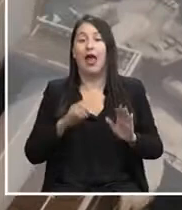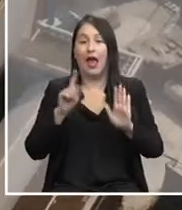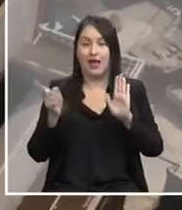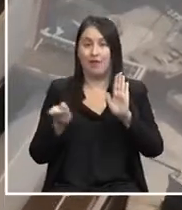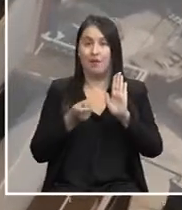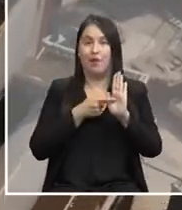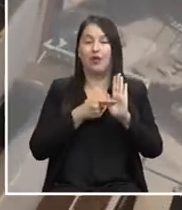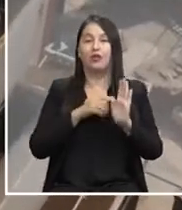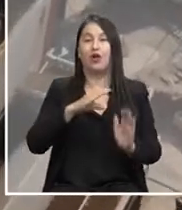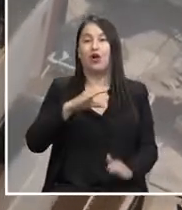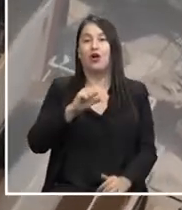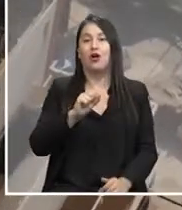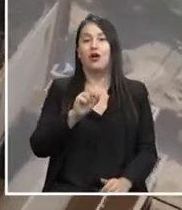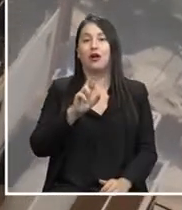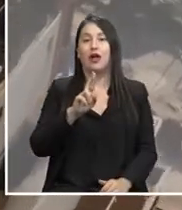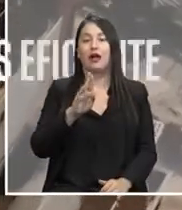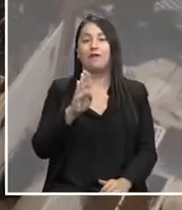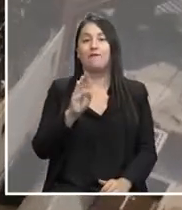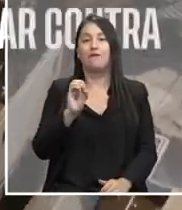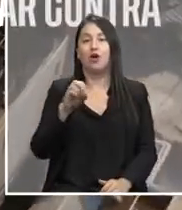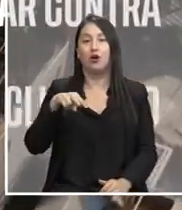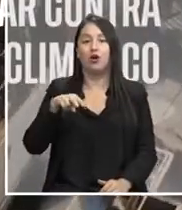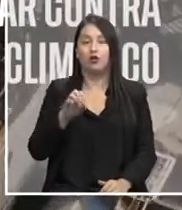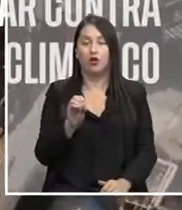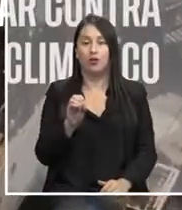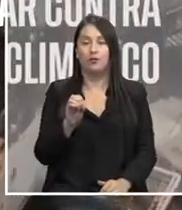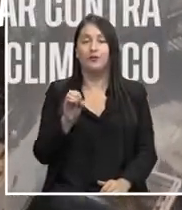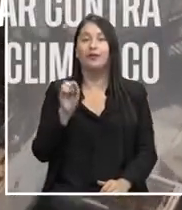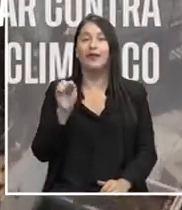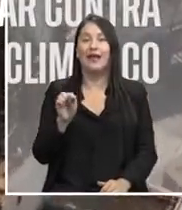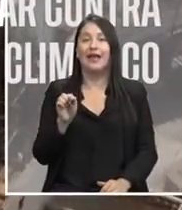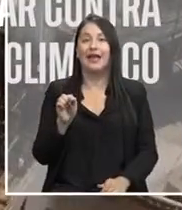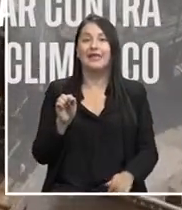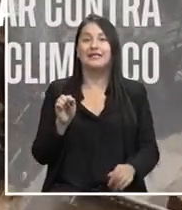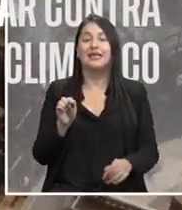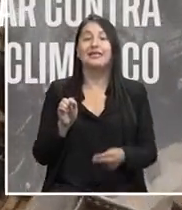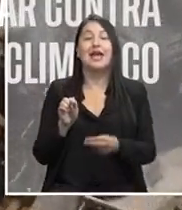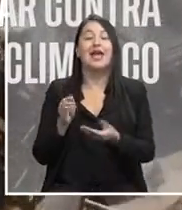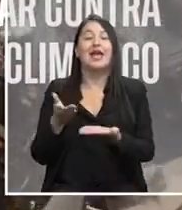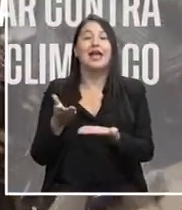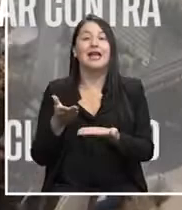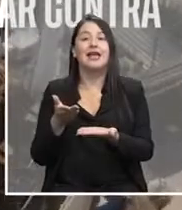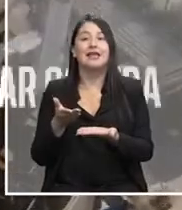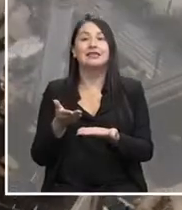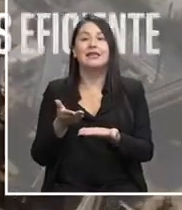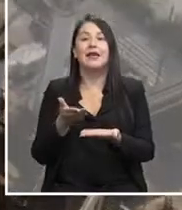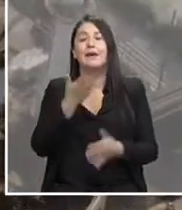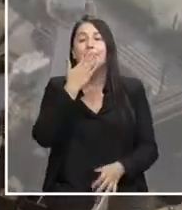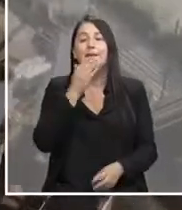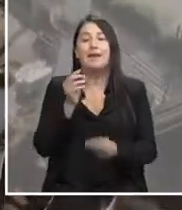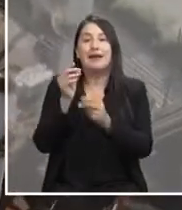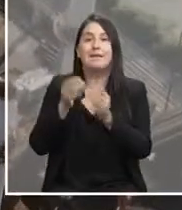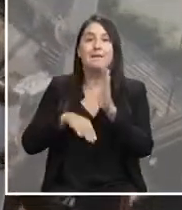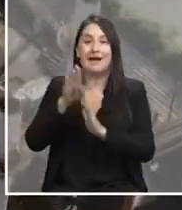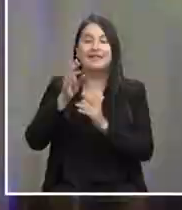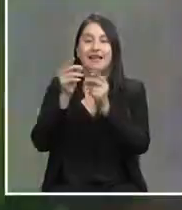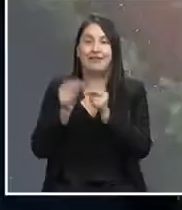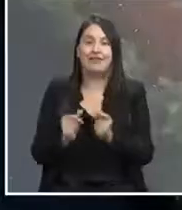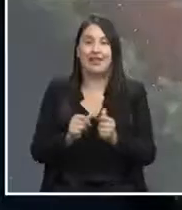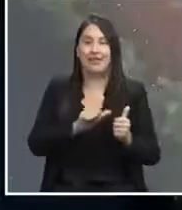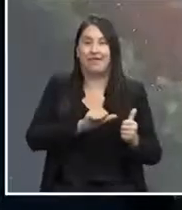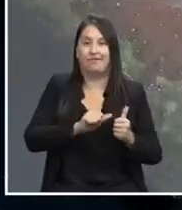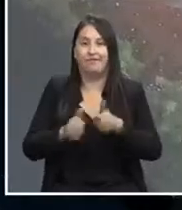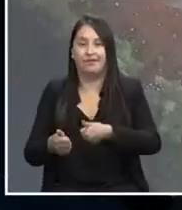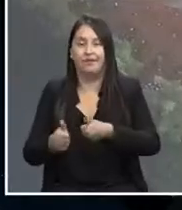carbonos, en inglés el carbon tax, que son la forma más eficiente de luchar contra el cambio climático. Son impuestos que los